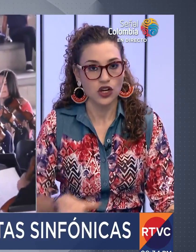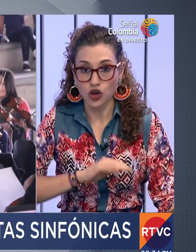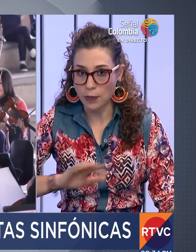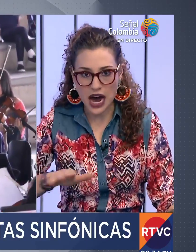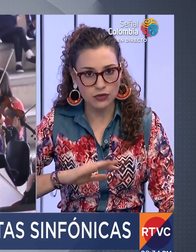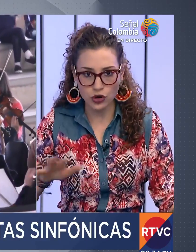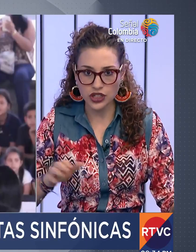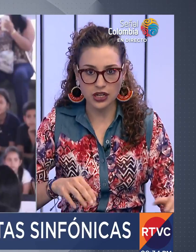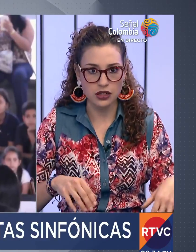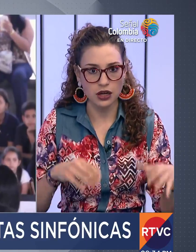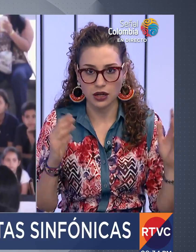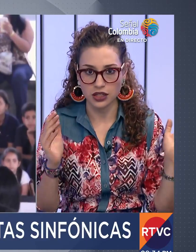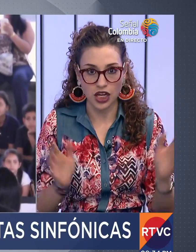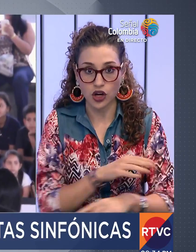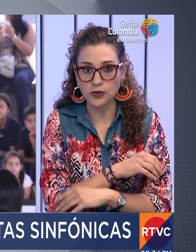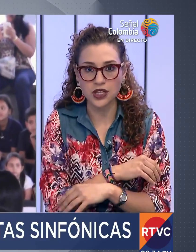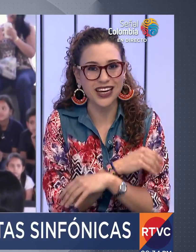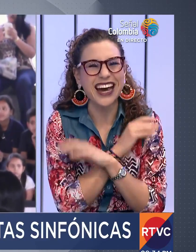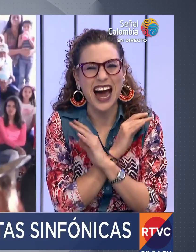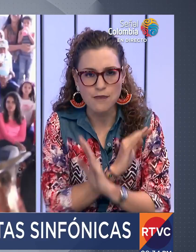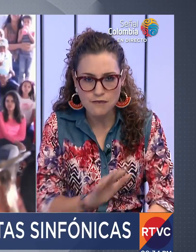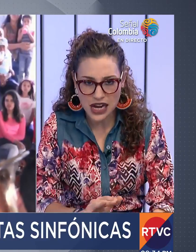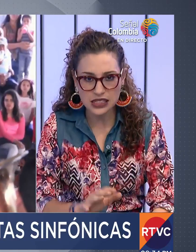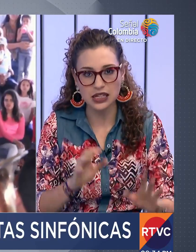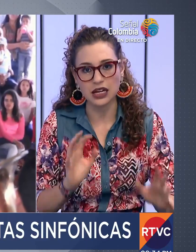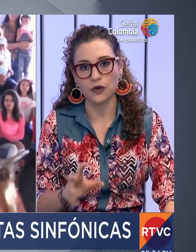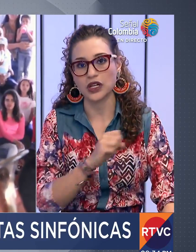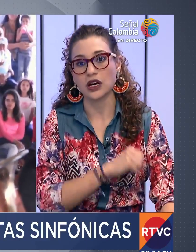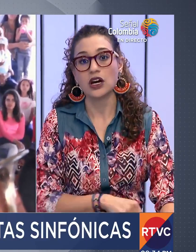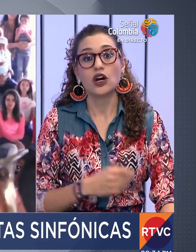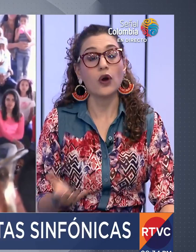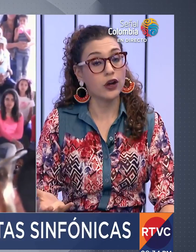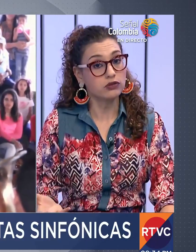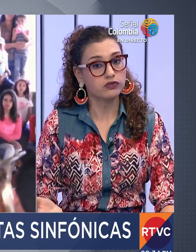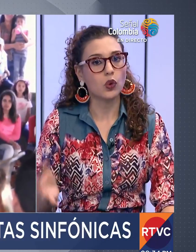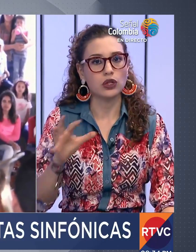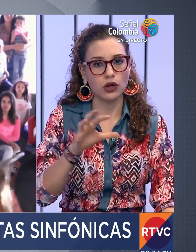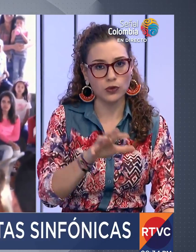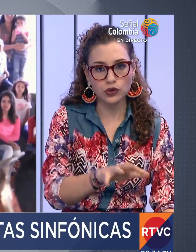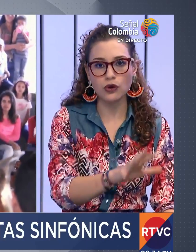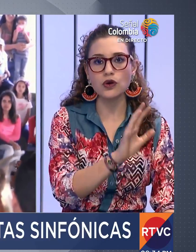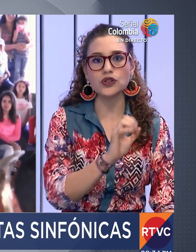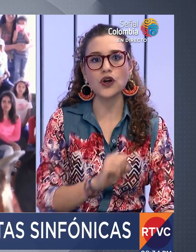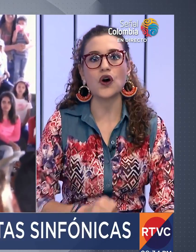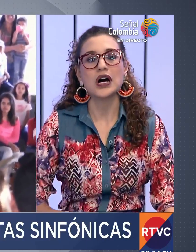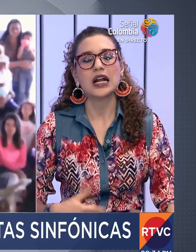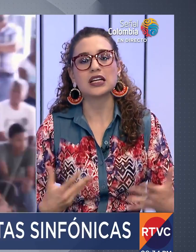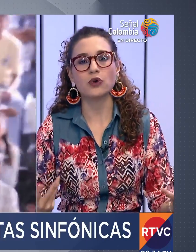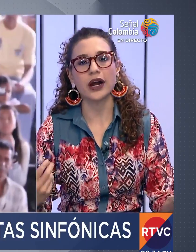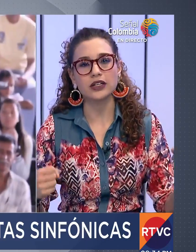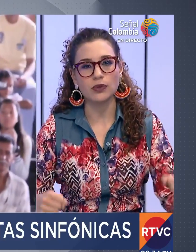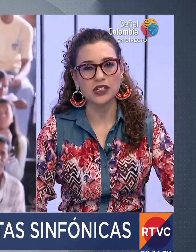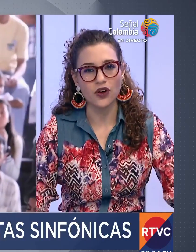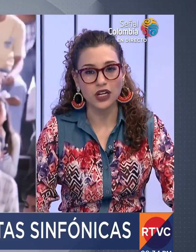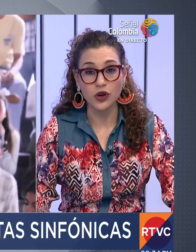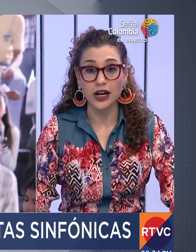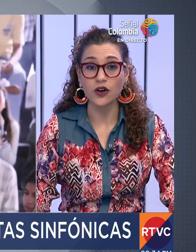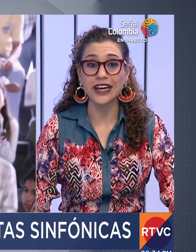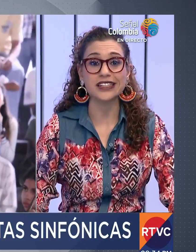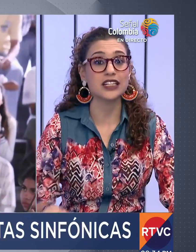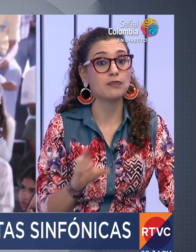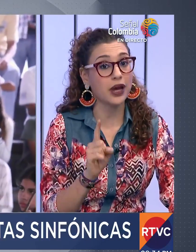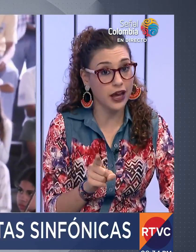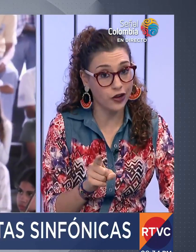tradicionales, Chopin, Mozart, Tchaikovsky, jamás en la vida. Luego, cuando el mundo evolucionó, las mujeres comenzaron a